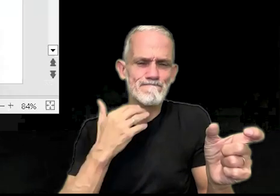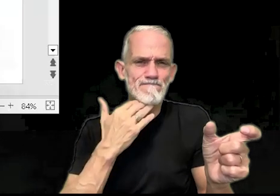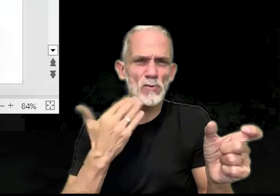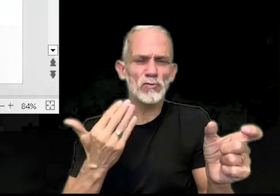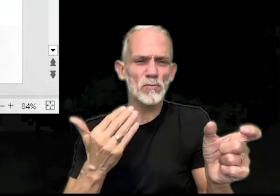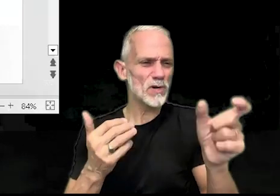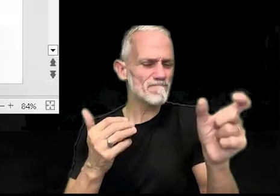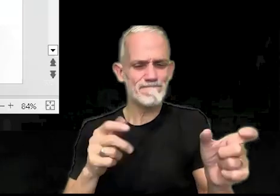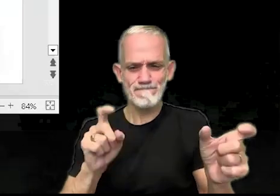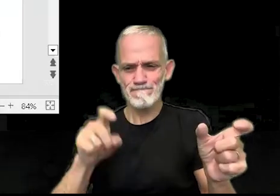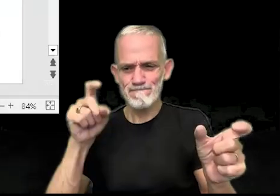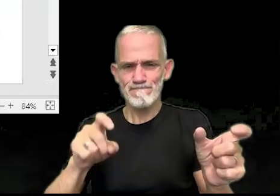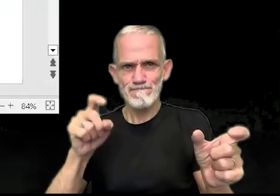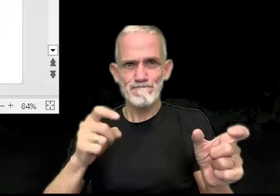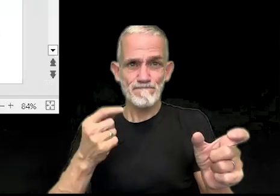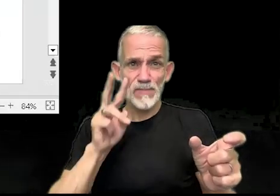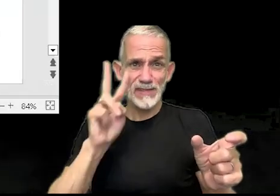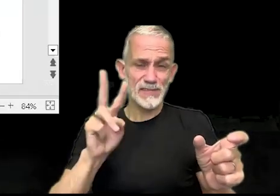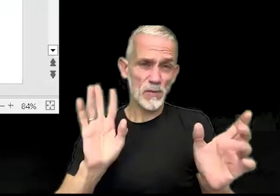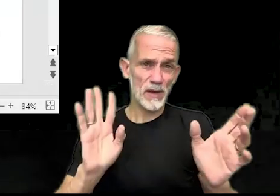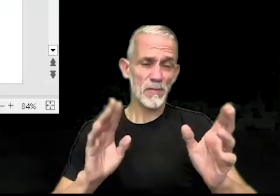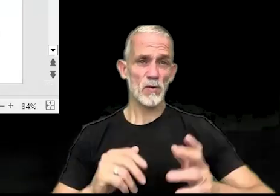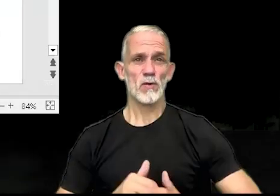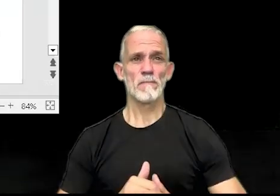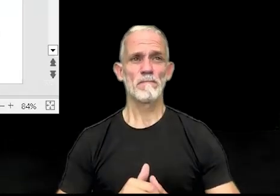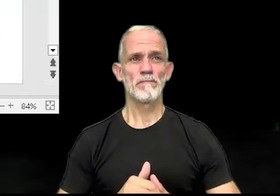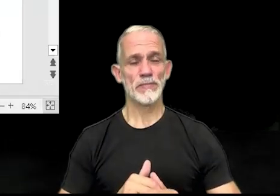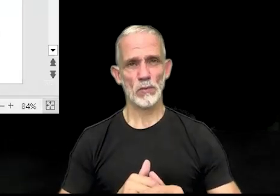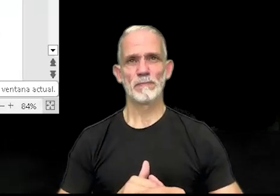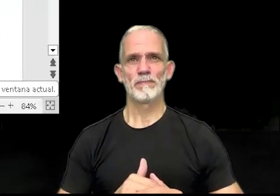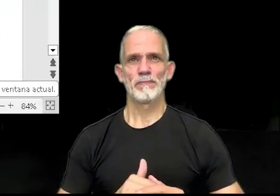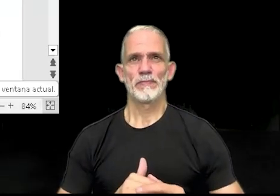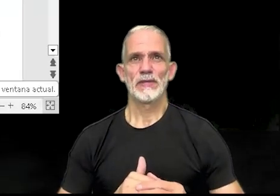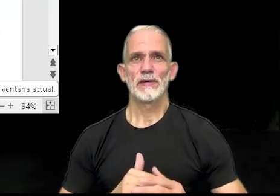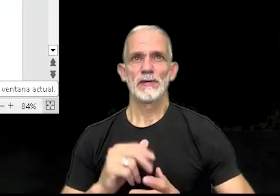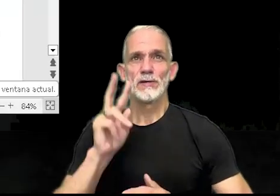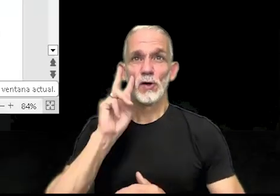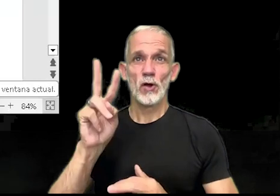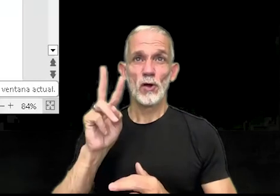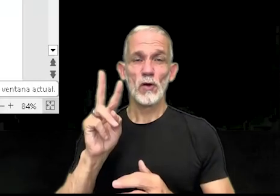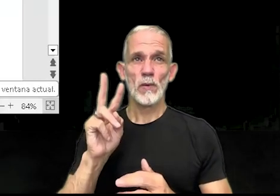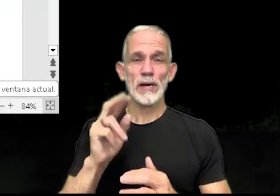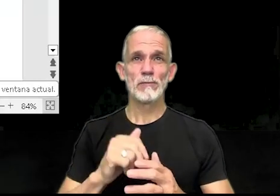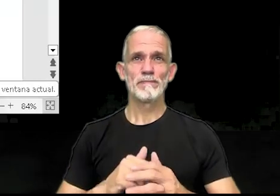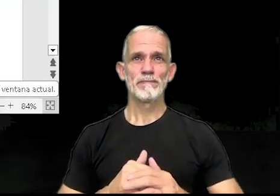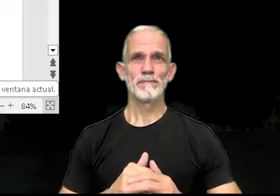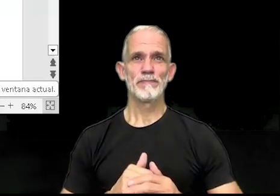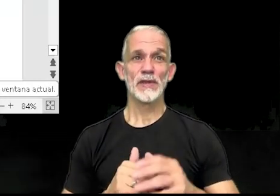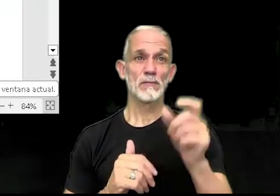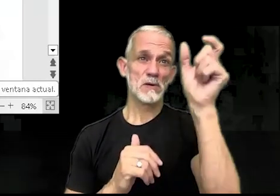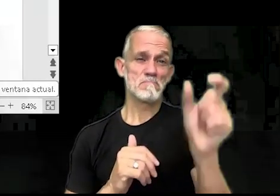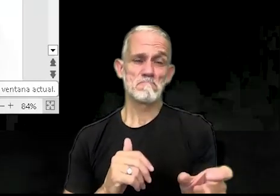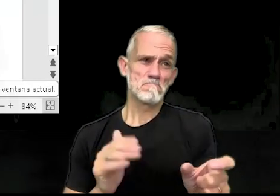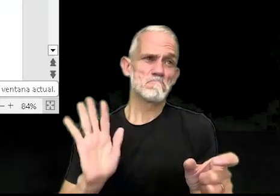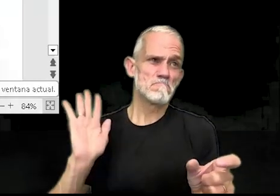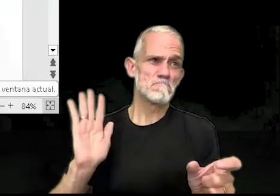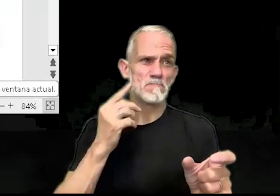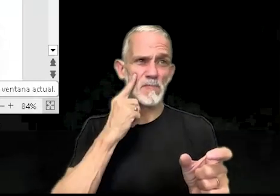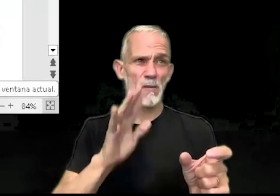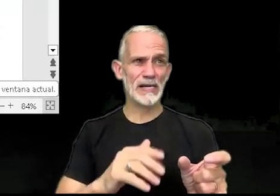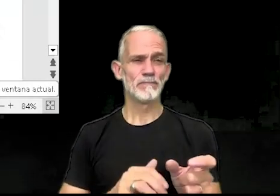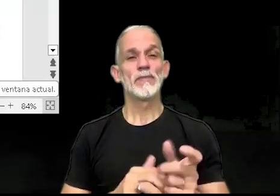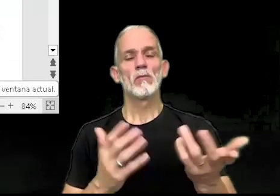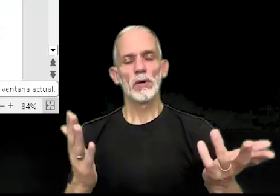reconociendo. Sí, sí, se ve, Cristina, ¿Se ve? perfecto. Perfecto. Yo lo que no Se quería ve, sí. era los costados, pero bueno, ya se va a